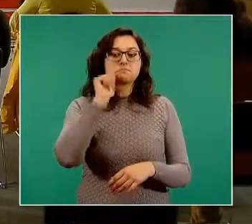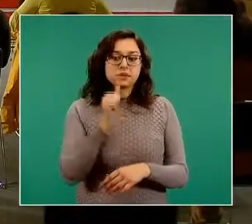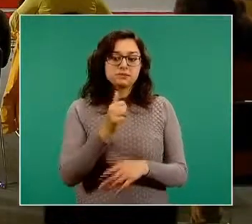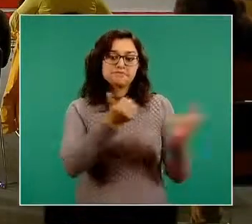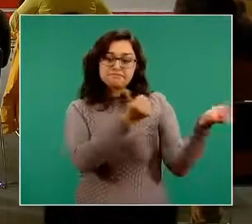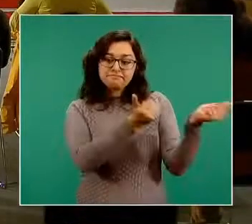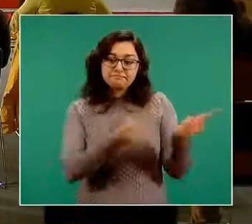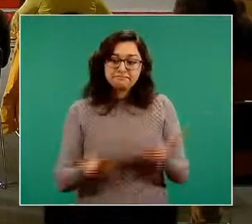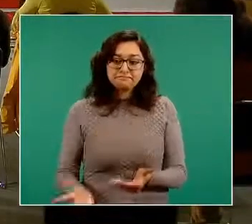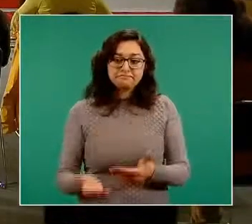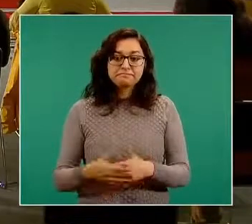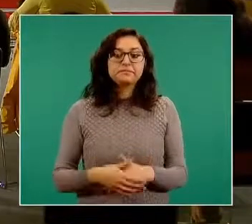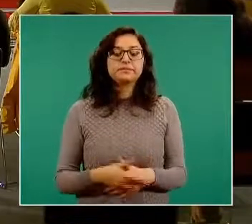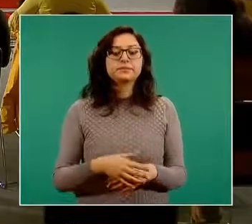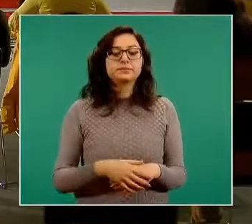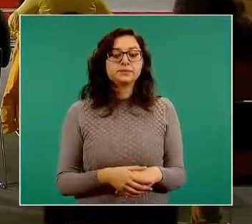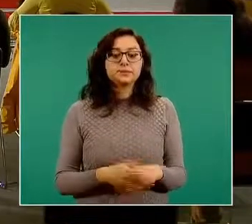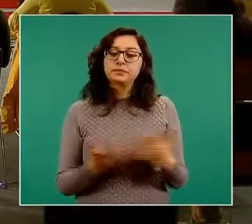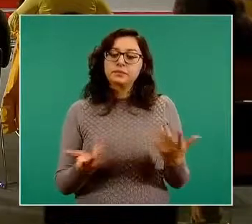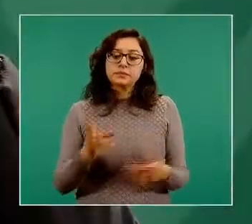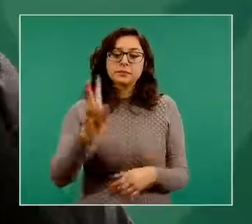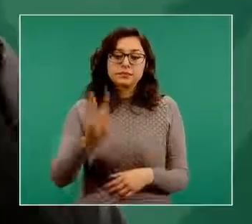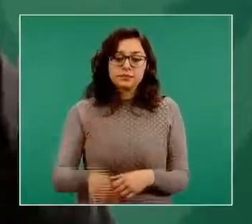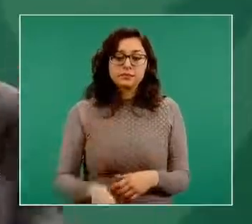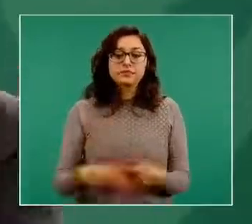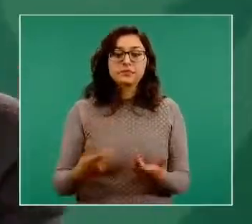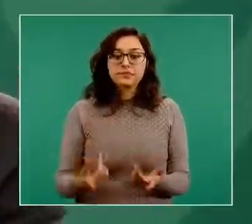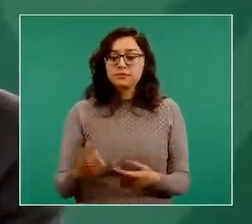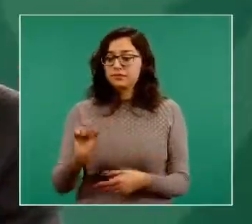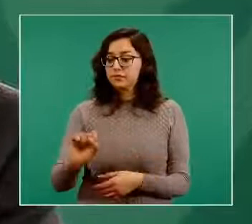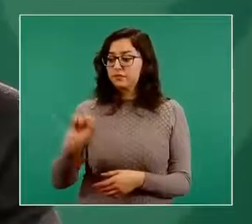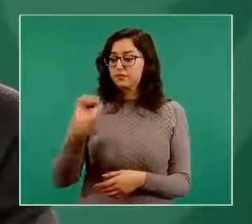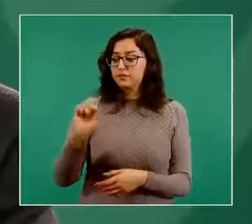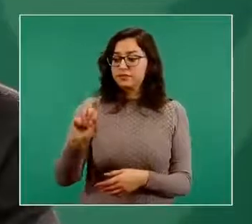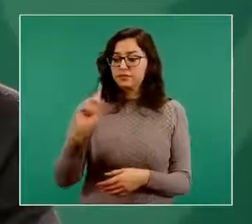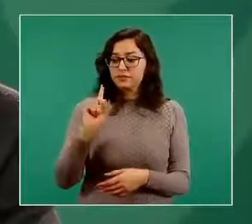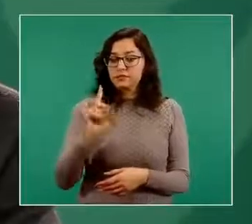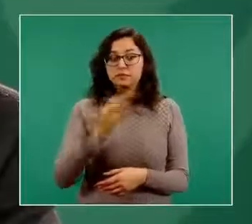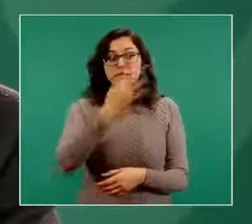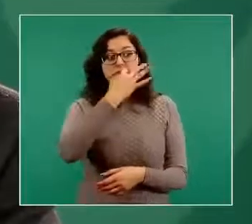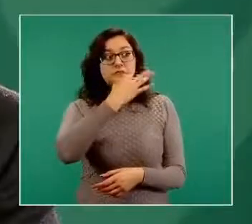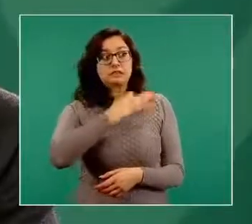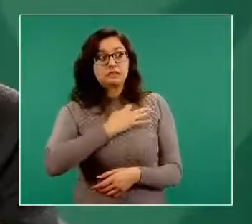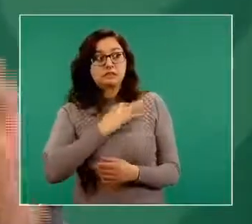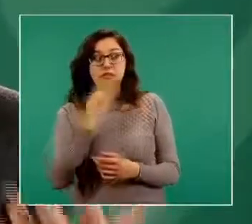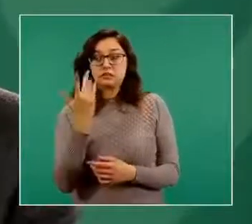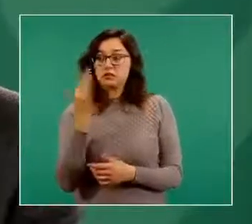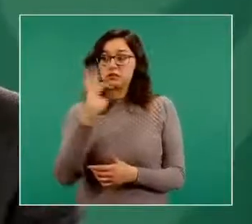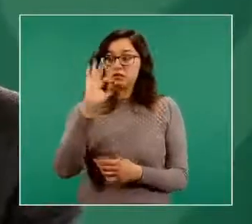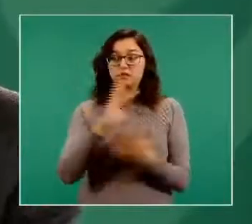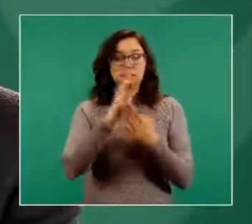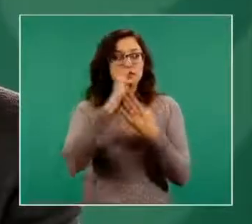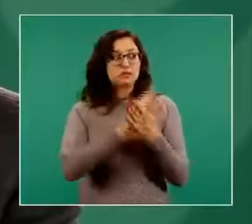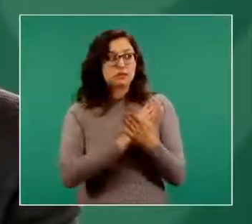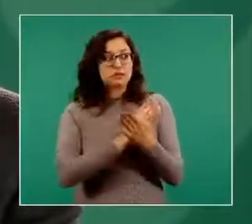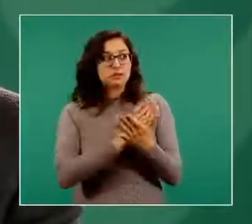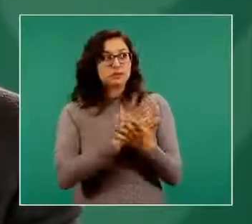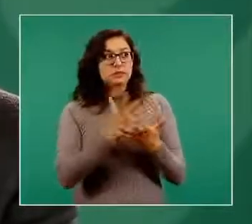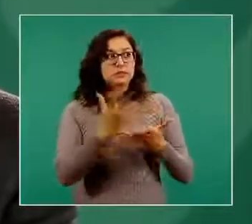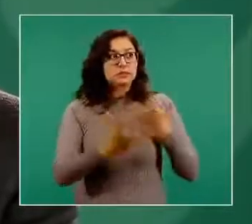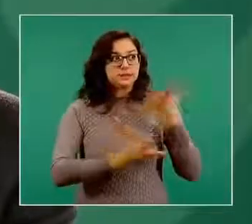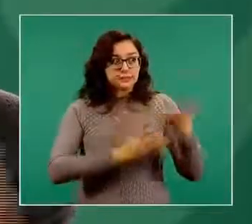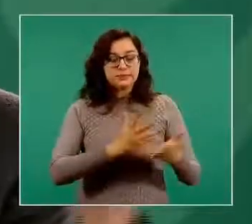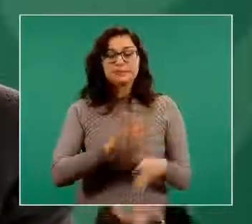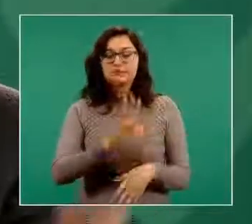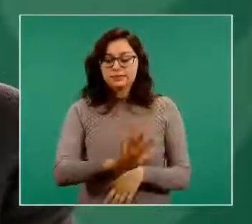y hemos estado trabajando, desde luego, durante el fin de semana, desde que tuvimos conocimiento de esta reducción, en adaptar el plan de